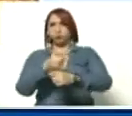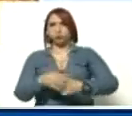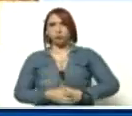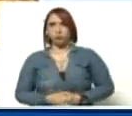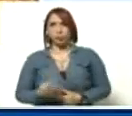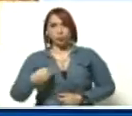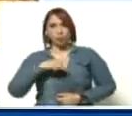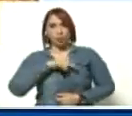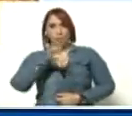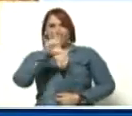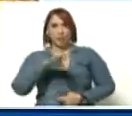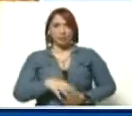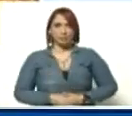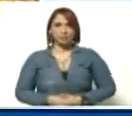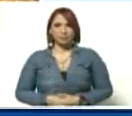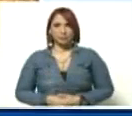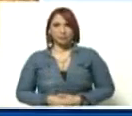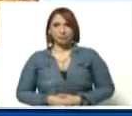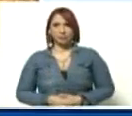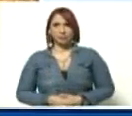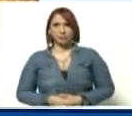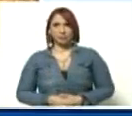nuestra patria, en nuestro territorio.